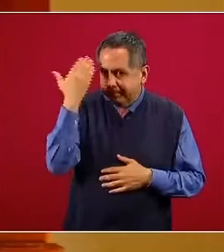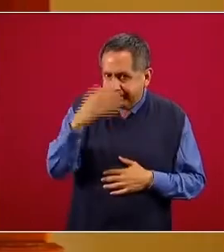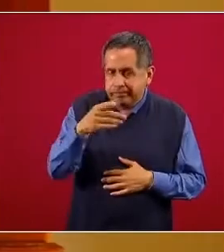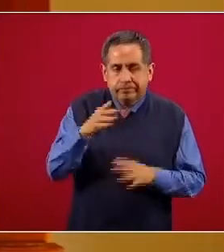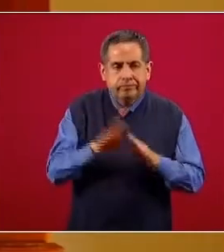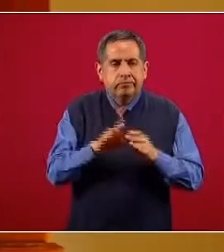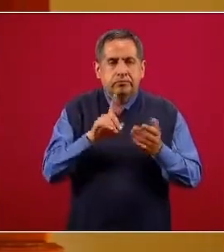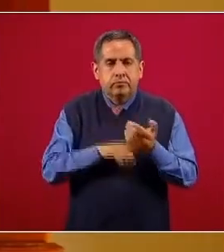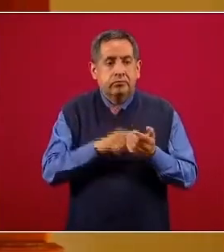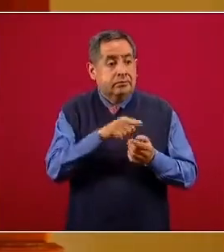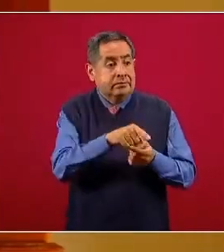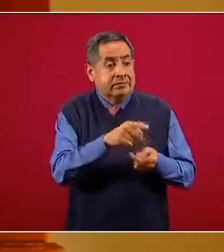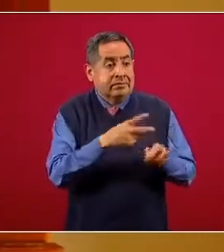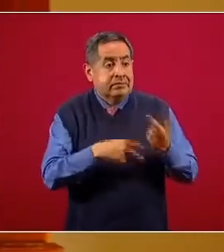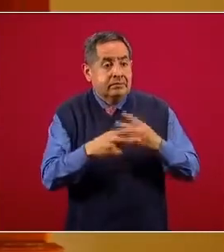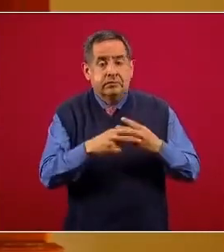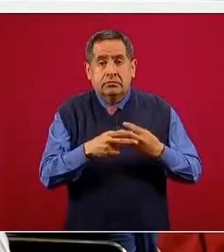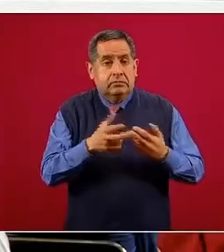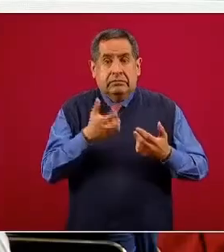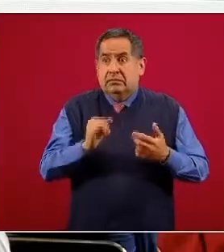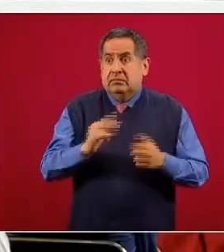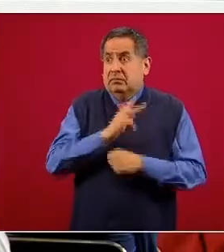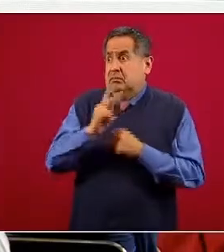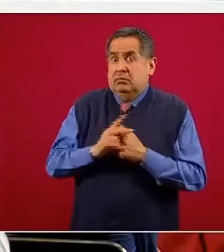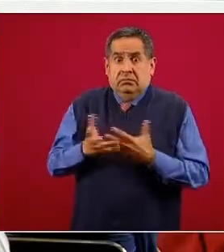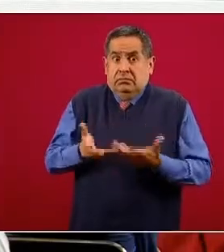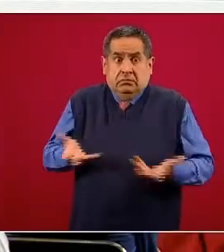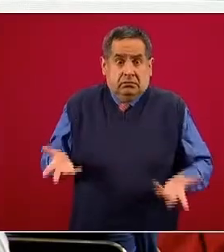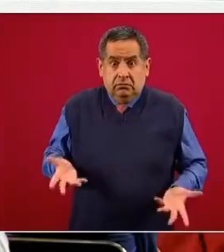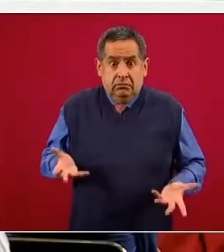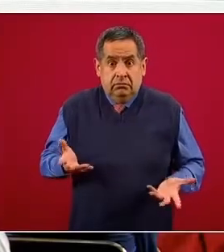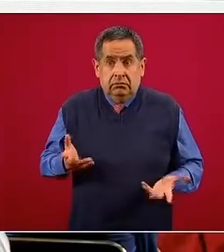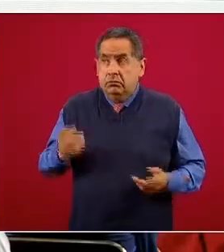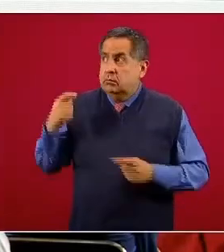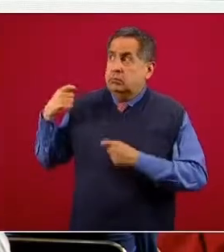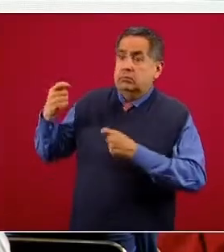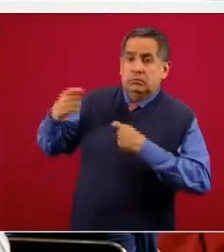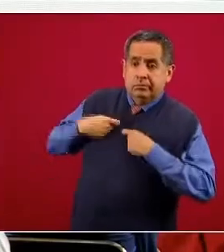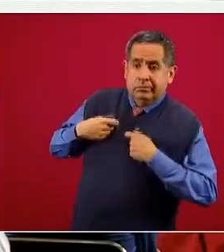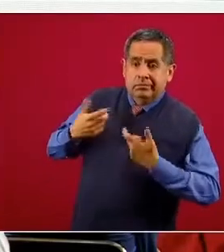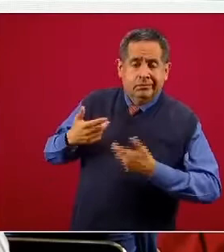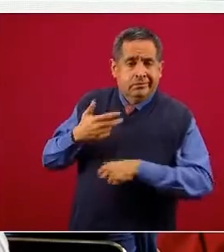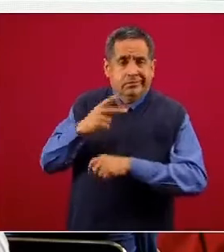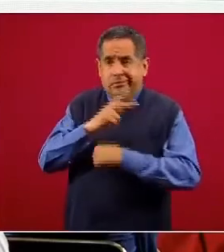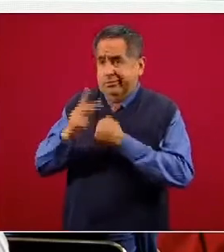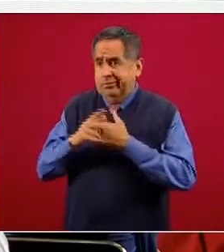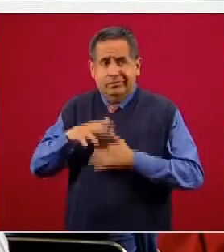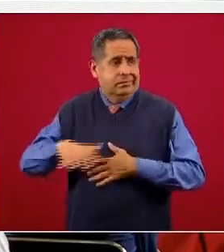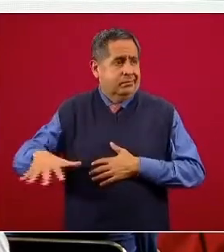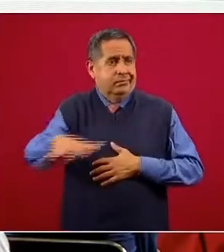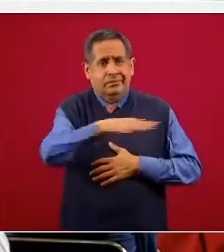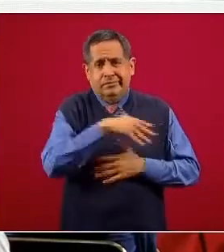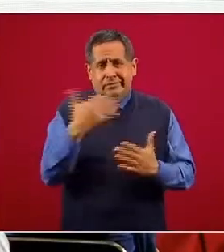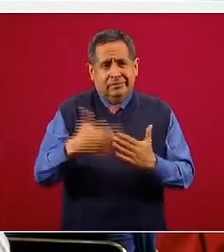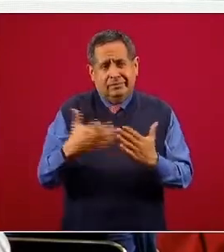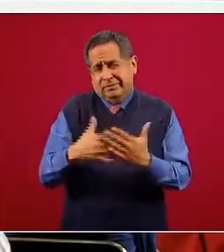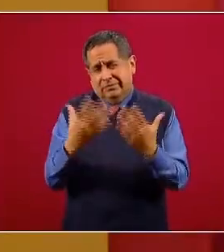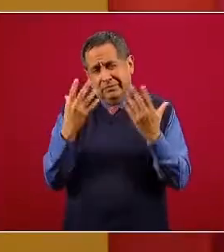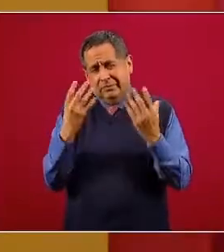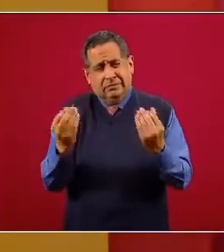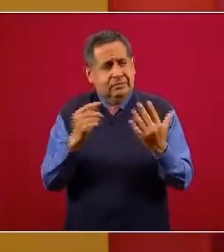que así recibimos al país. Así recibimos al país. Hay una importante carencia